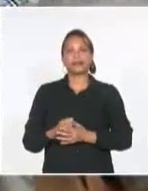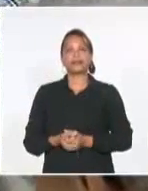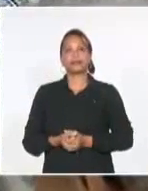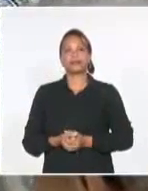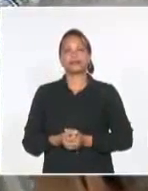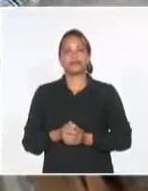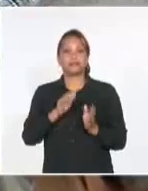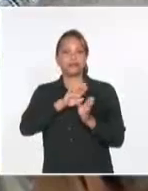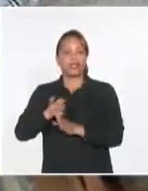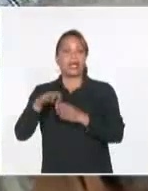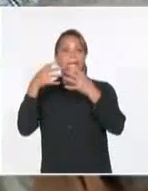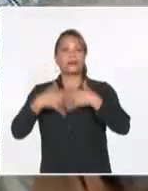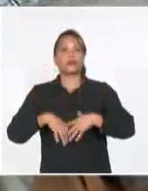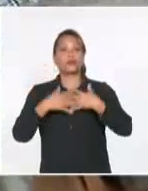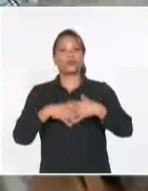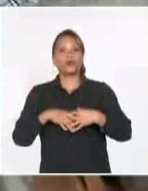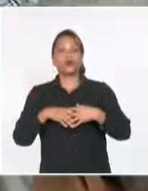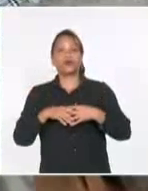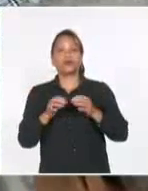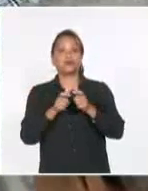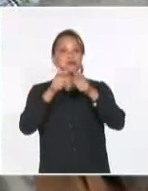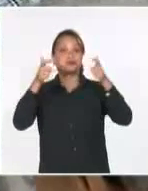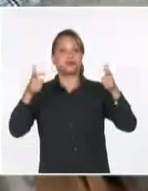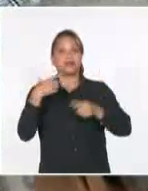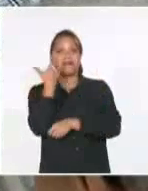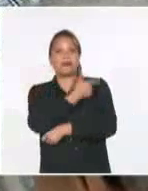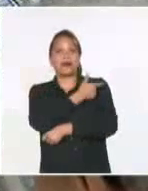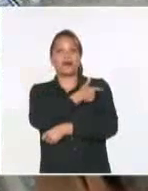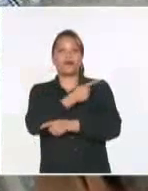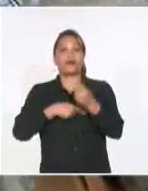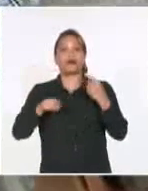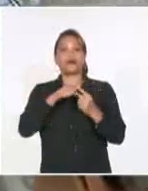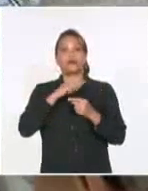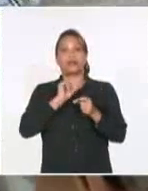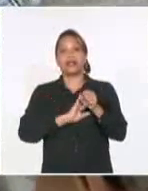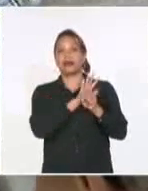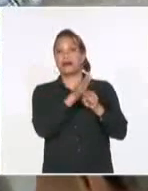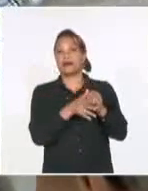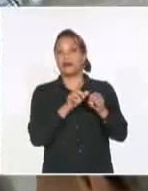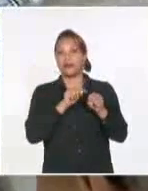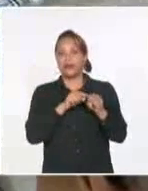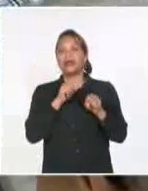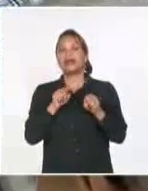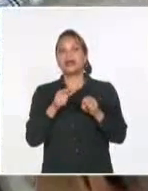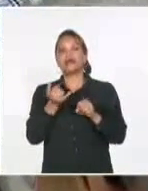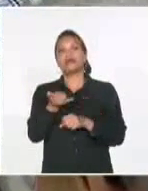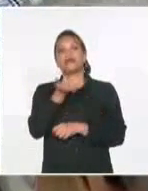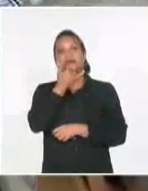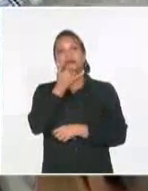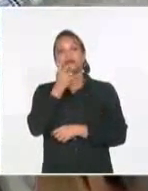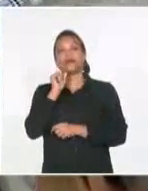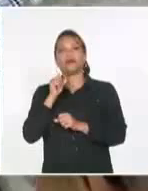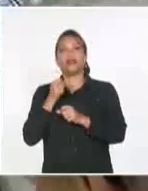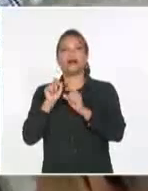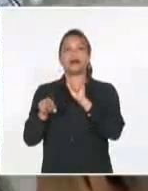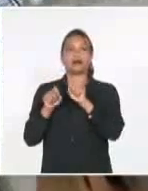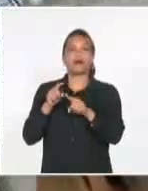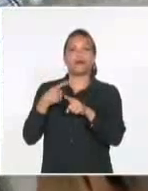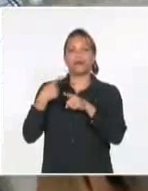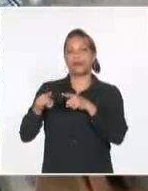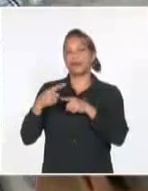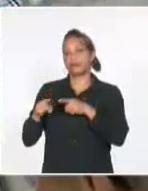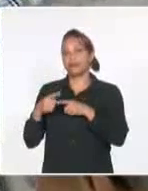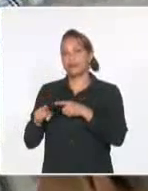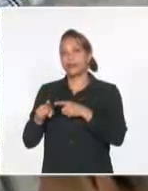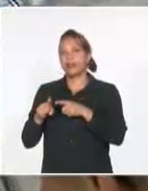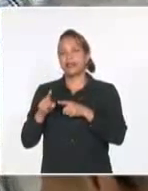masiva de las vacunas cubanas contra la COVID. Afectó la importación de insumos, partes y piezas